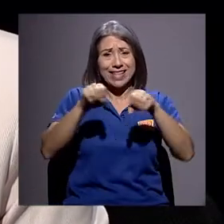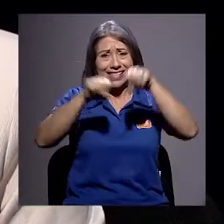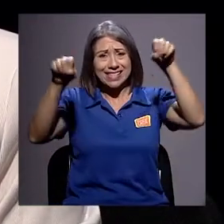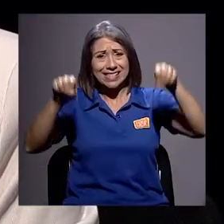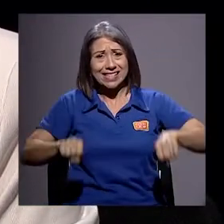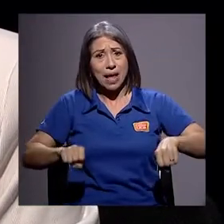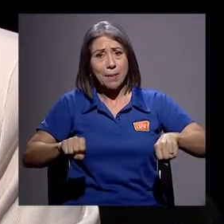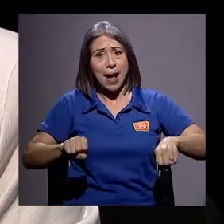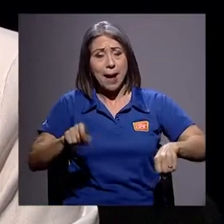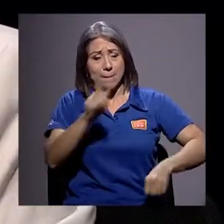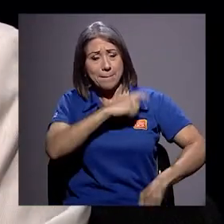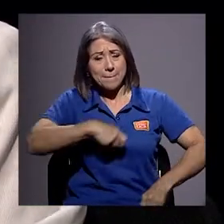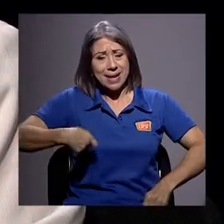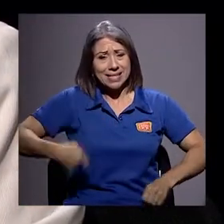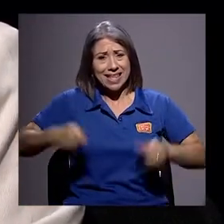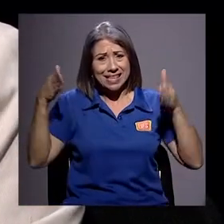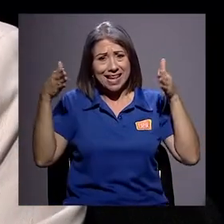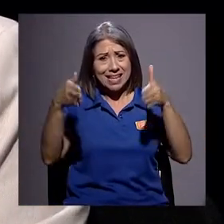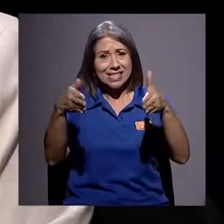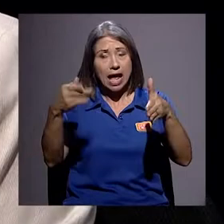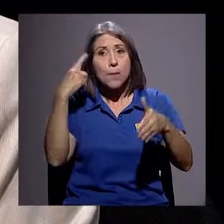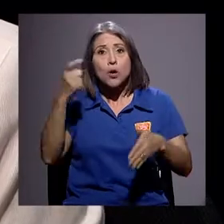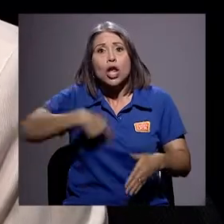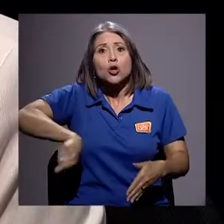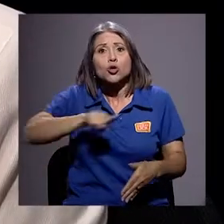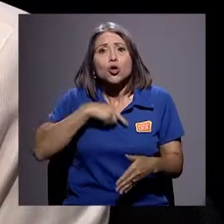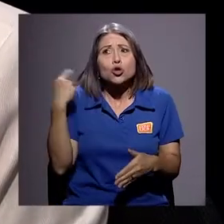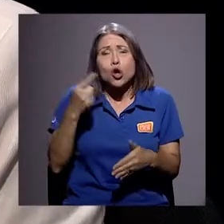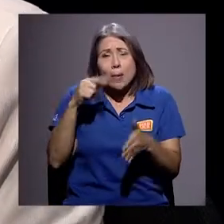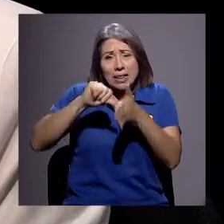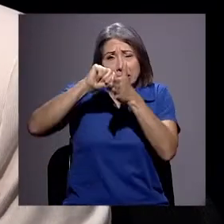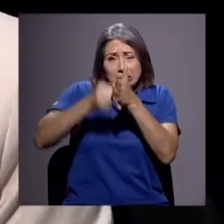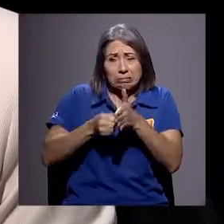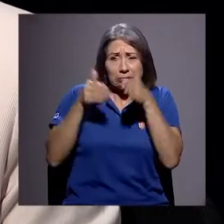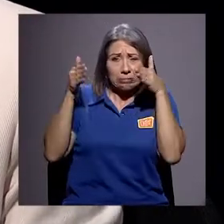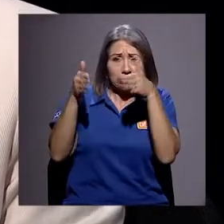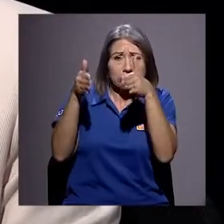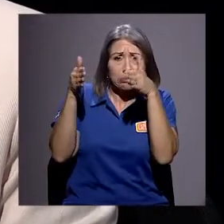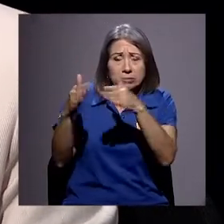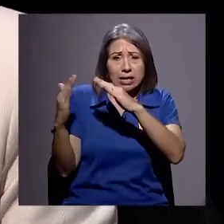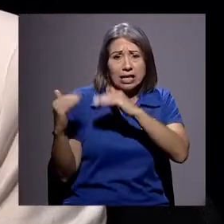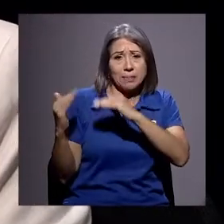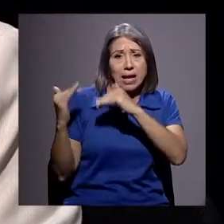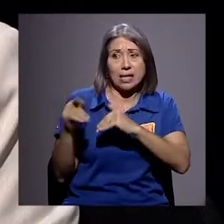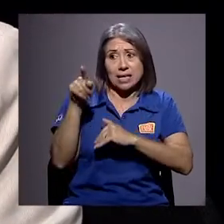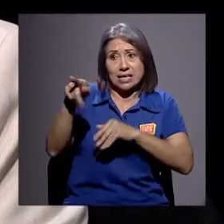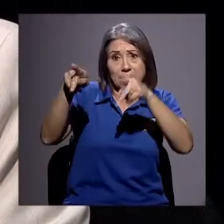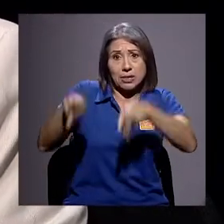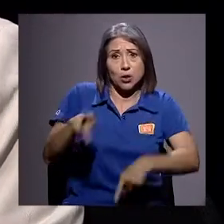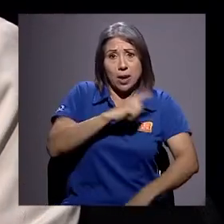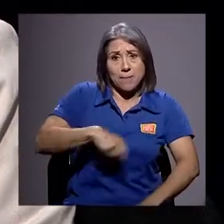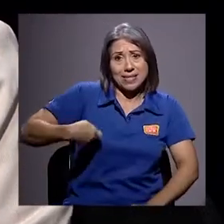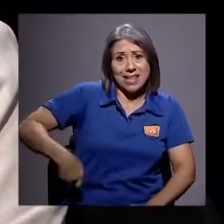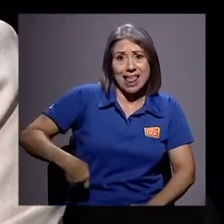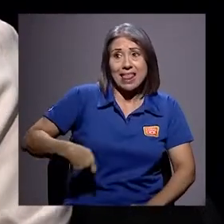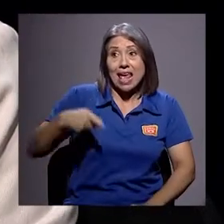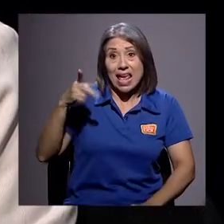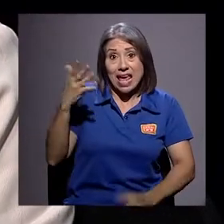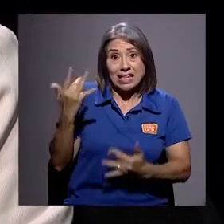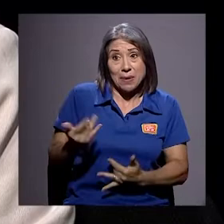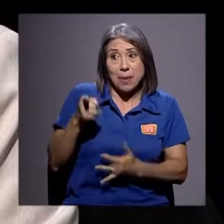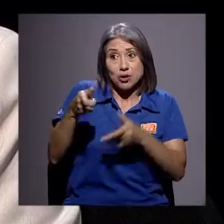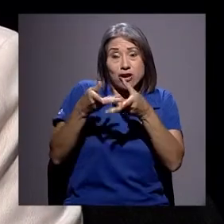sistema presidencialista porque entonces enfilamos todas las esperanzas en aquel o aquella persona que es electa presidente y esperamos que